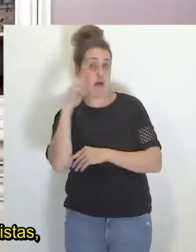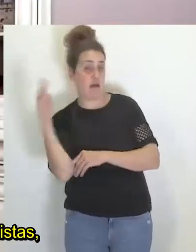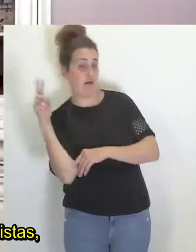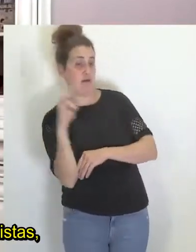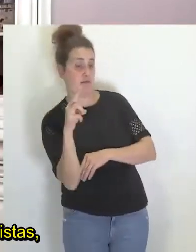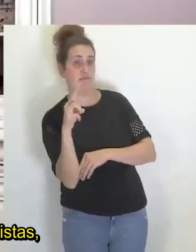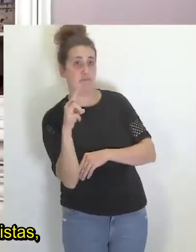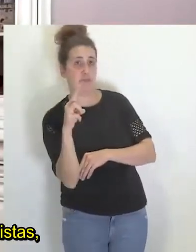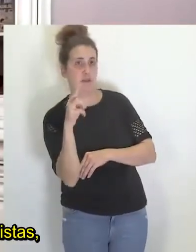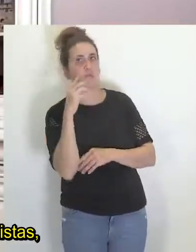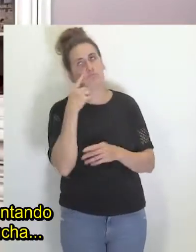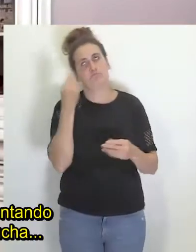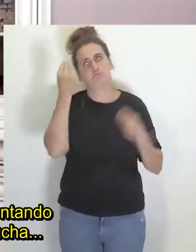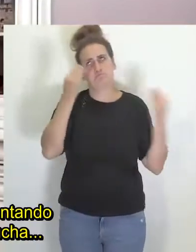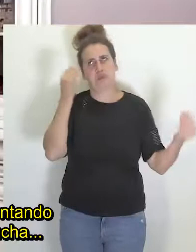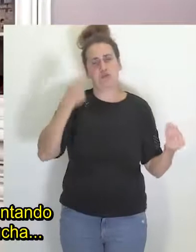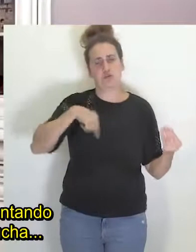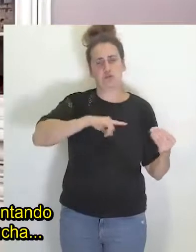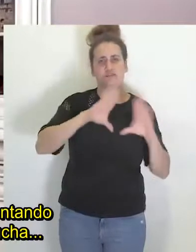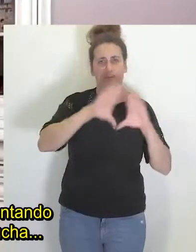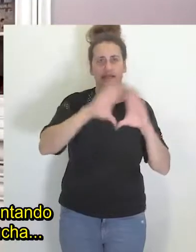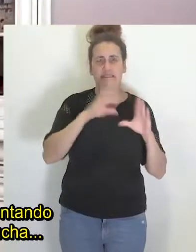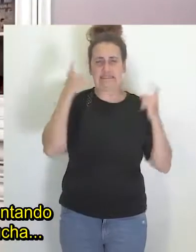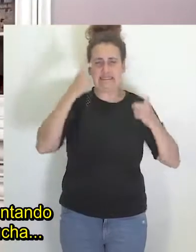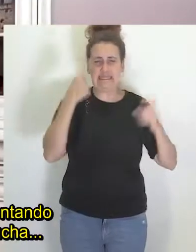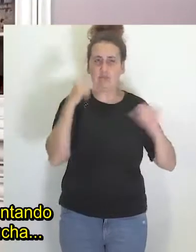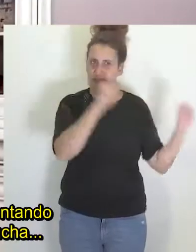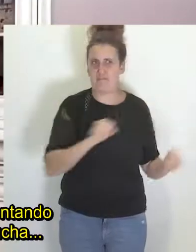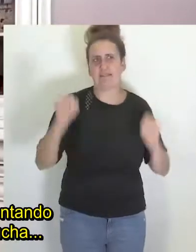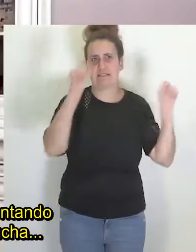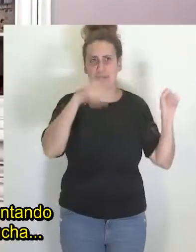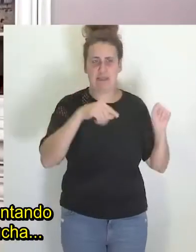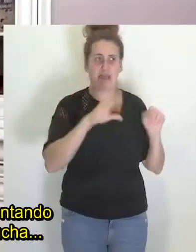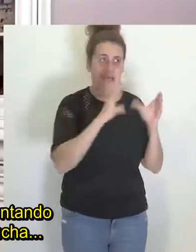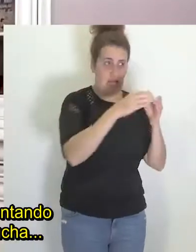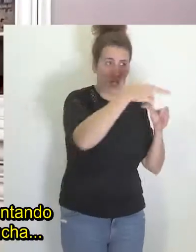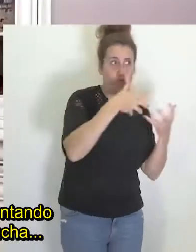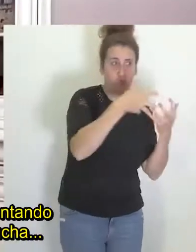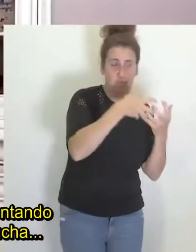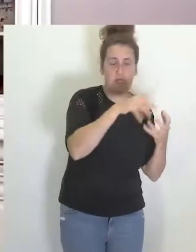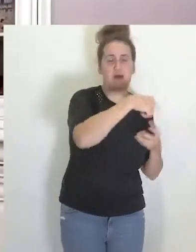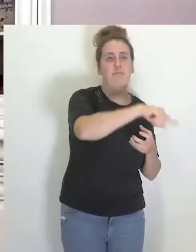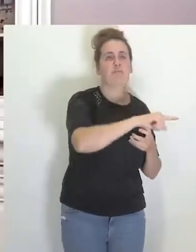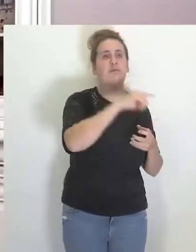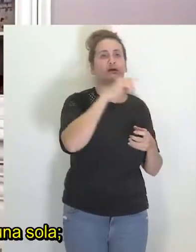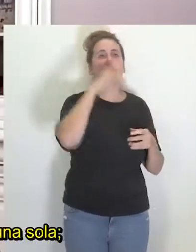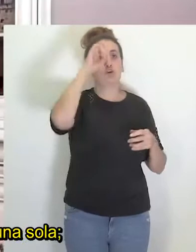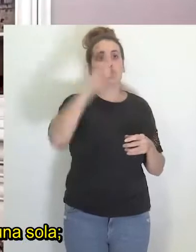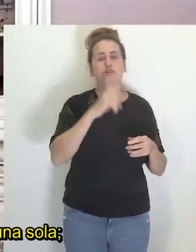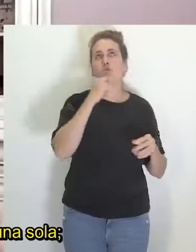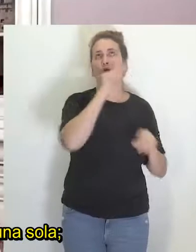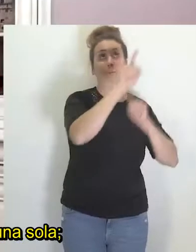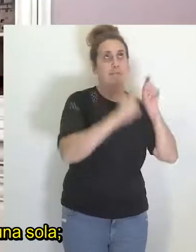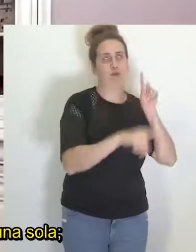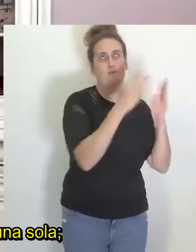por parte por lo menos de las feministas, que creo que sí que estamos intentando hacer una defensa de vuestra lucha, no sé,